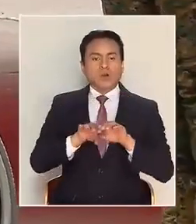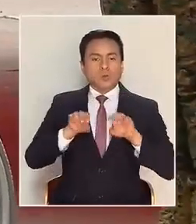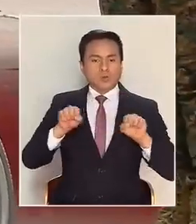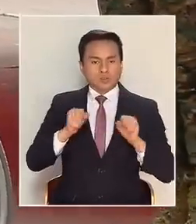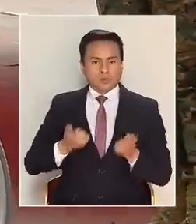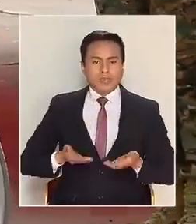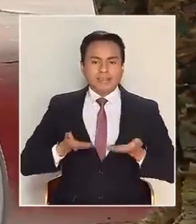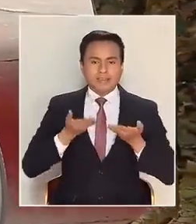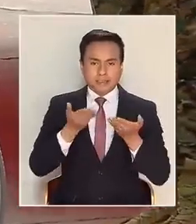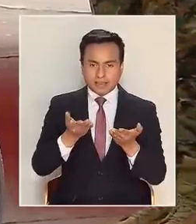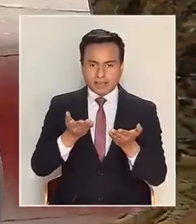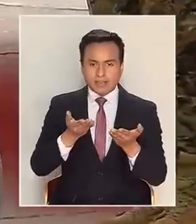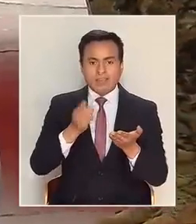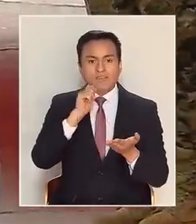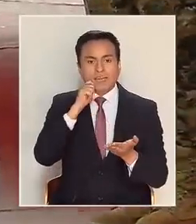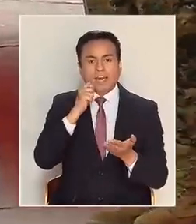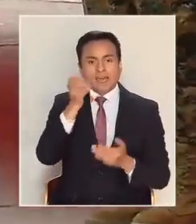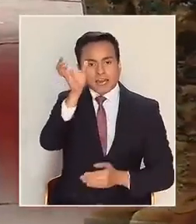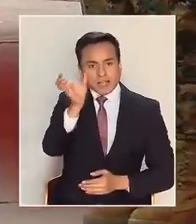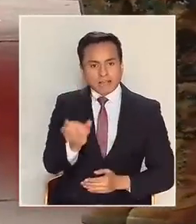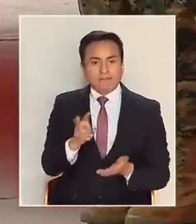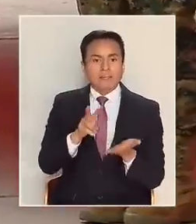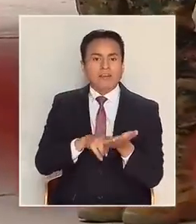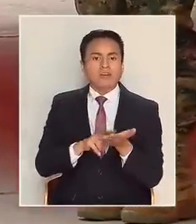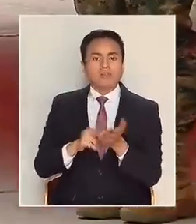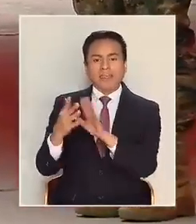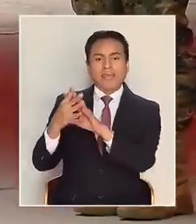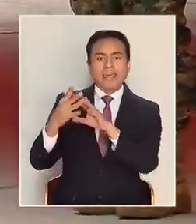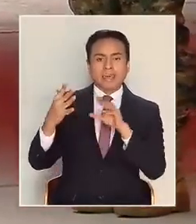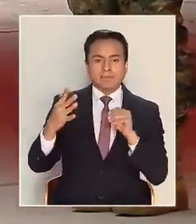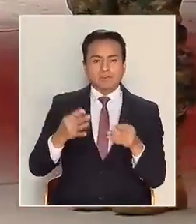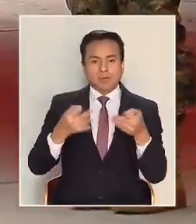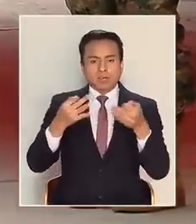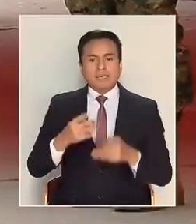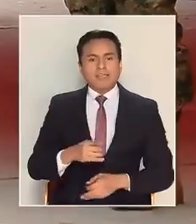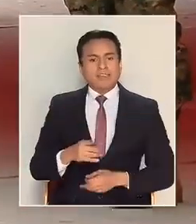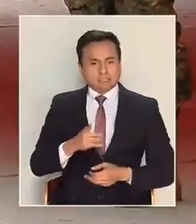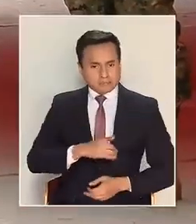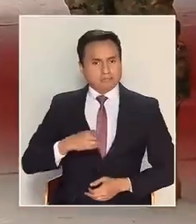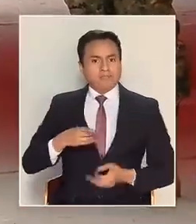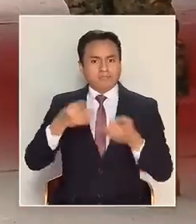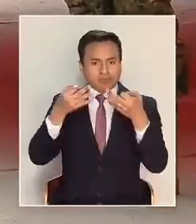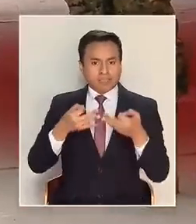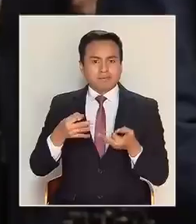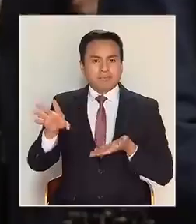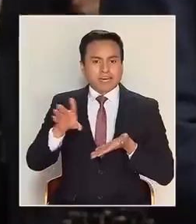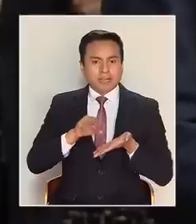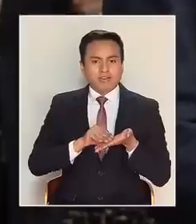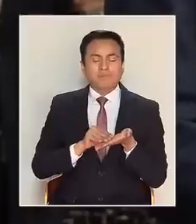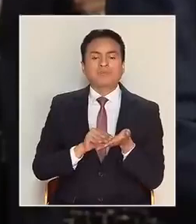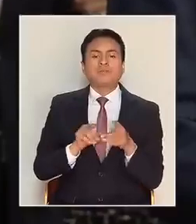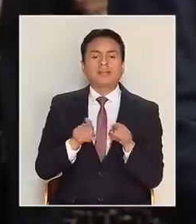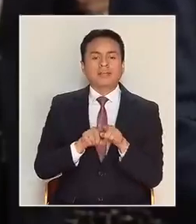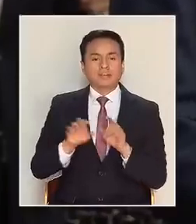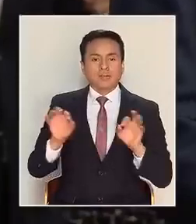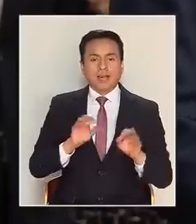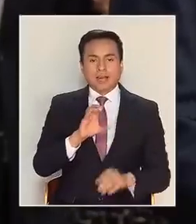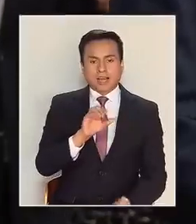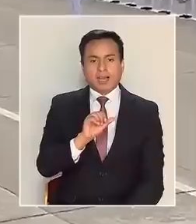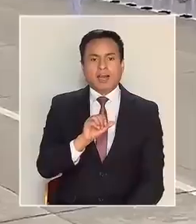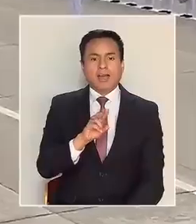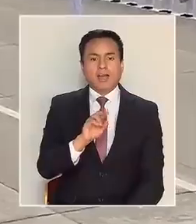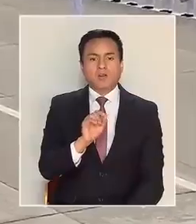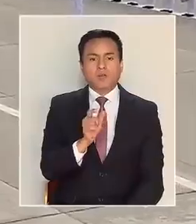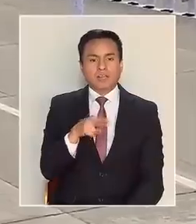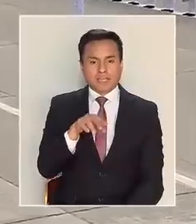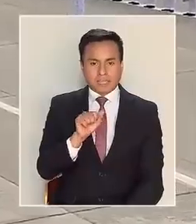y entrega, lo que lo constituye en un verdadero ejemplo digno de ser imitado. Señora Carolina Sotomayor